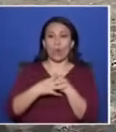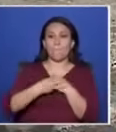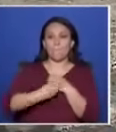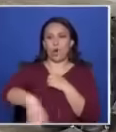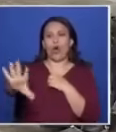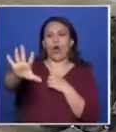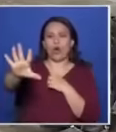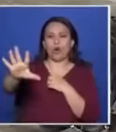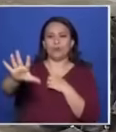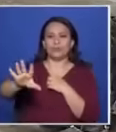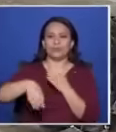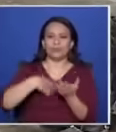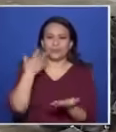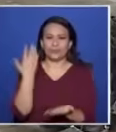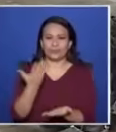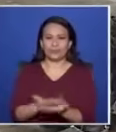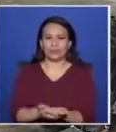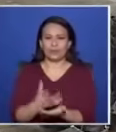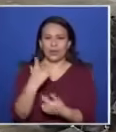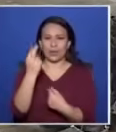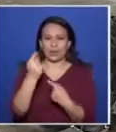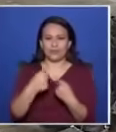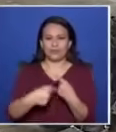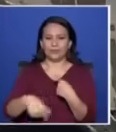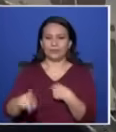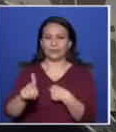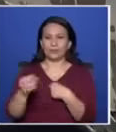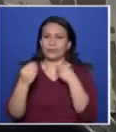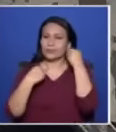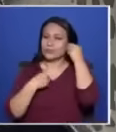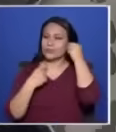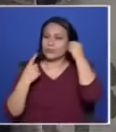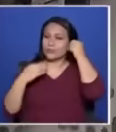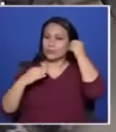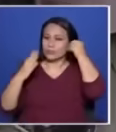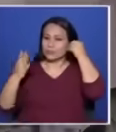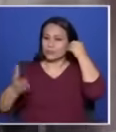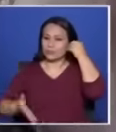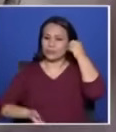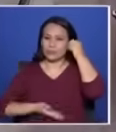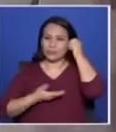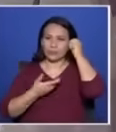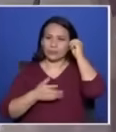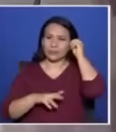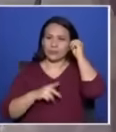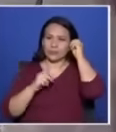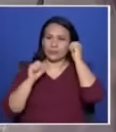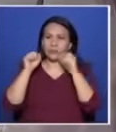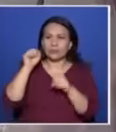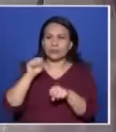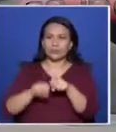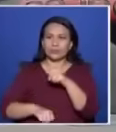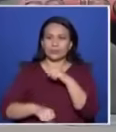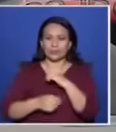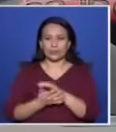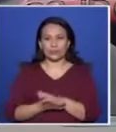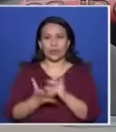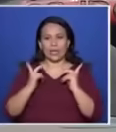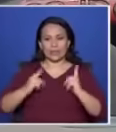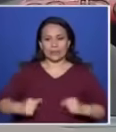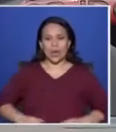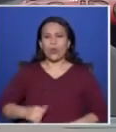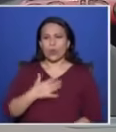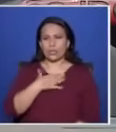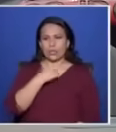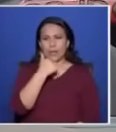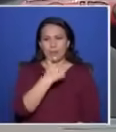disparado y terminó cayendo a unos 30 metros del auto, mientras que la parte delantera del carro quedó destruida. En el estado de salud están